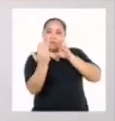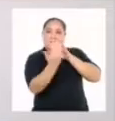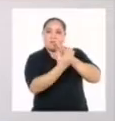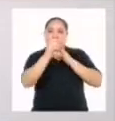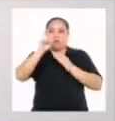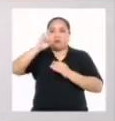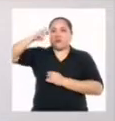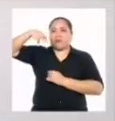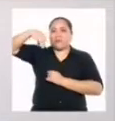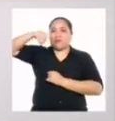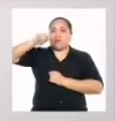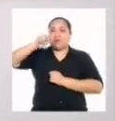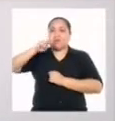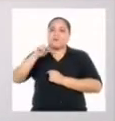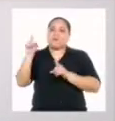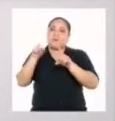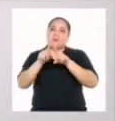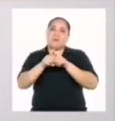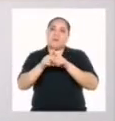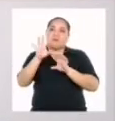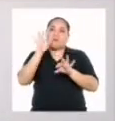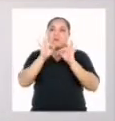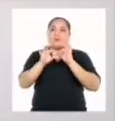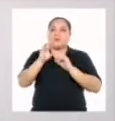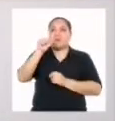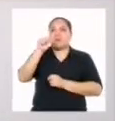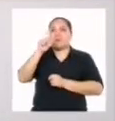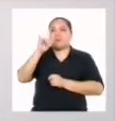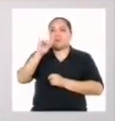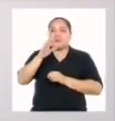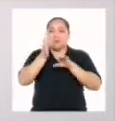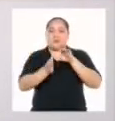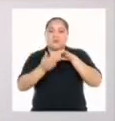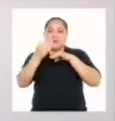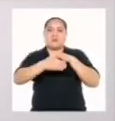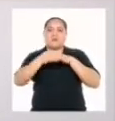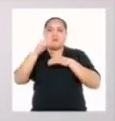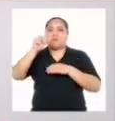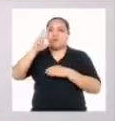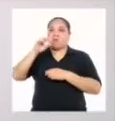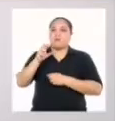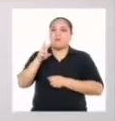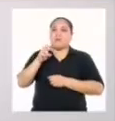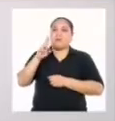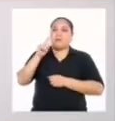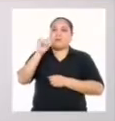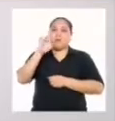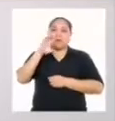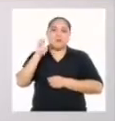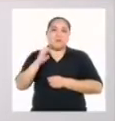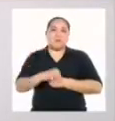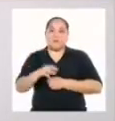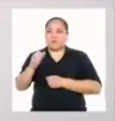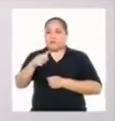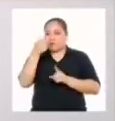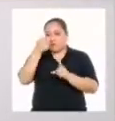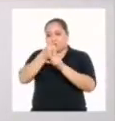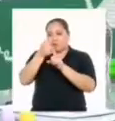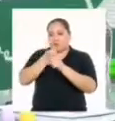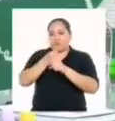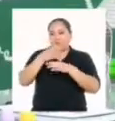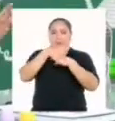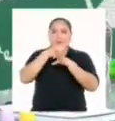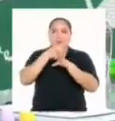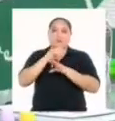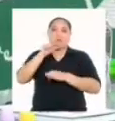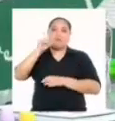intervienen conceptos claves como arista, cara, vértice y otras propias de las formas